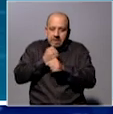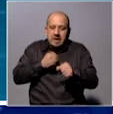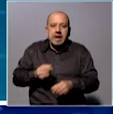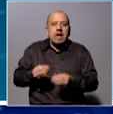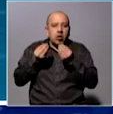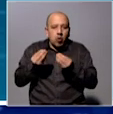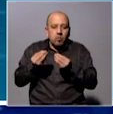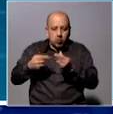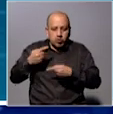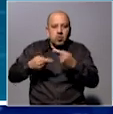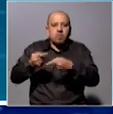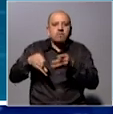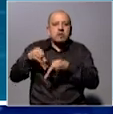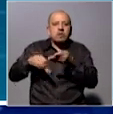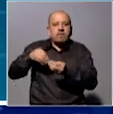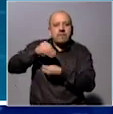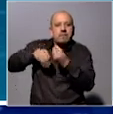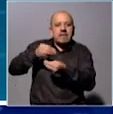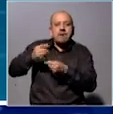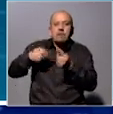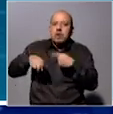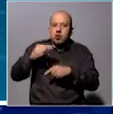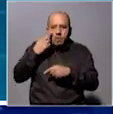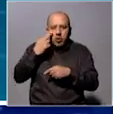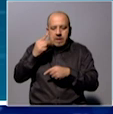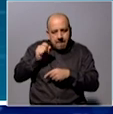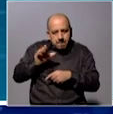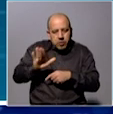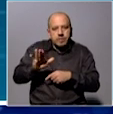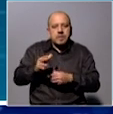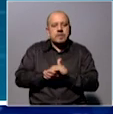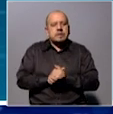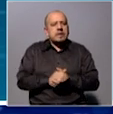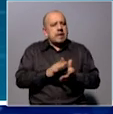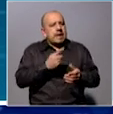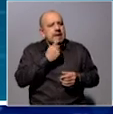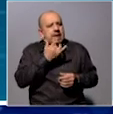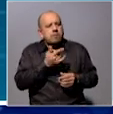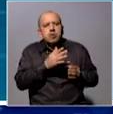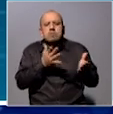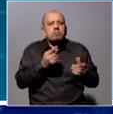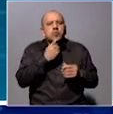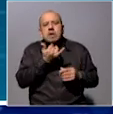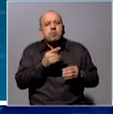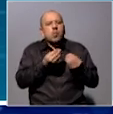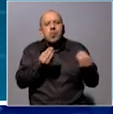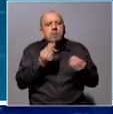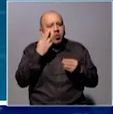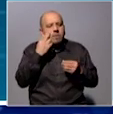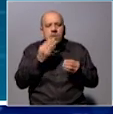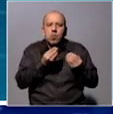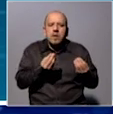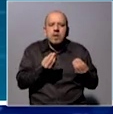cómo sigue funcionando una familia, pero sobre problemáticas más concretas y reales. A modo de ejemplo, ¿cuál podría mencionarnos de esas